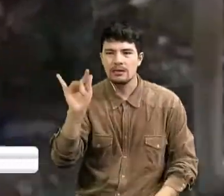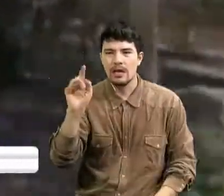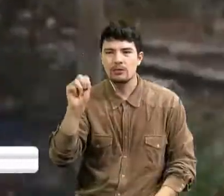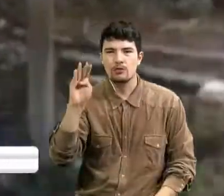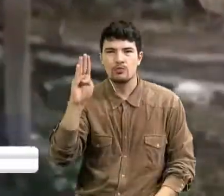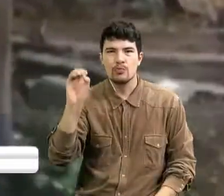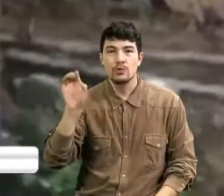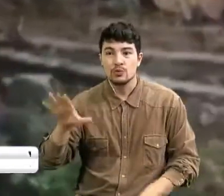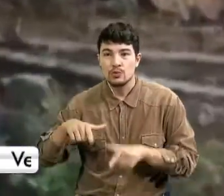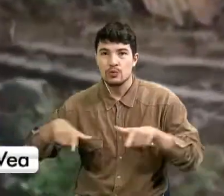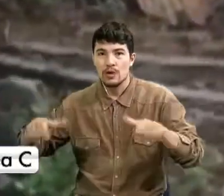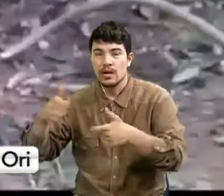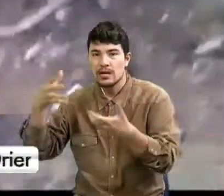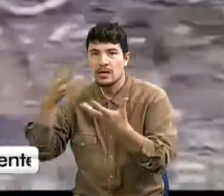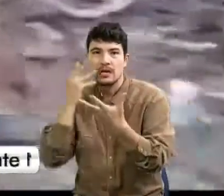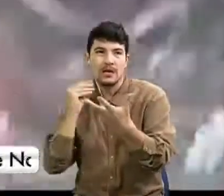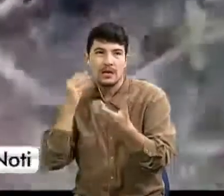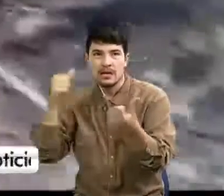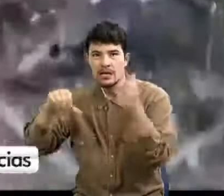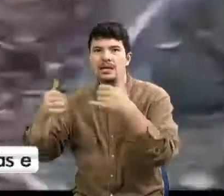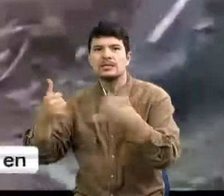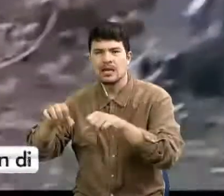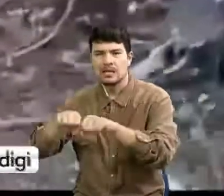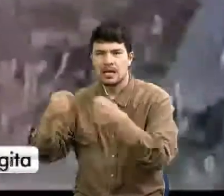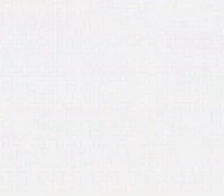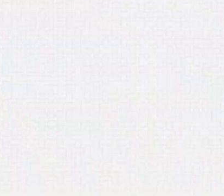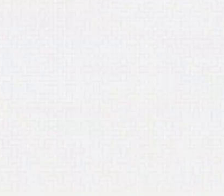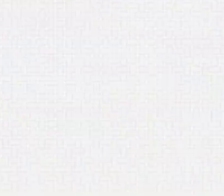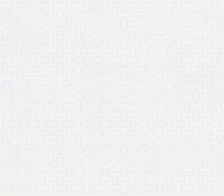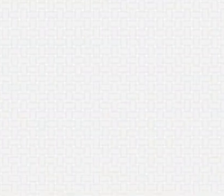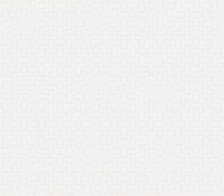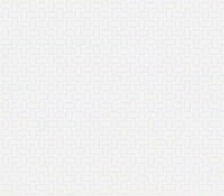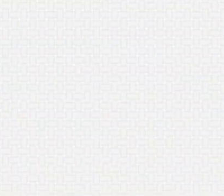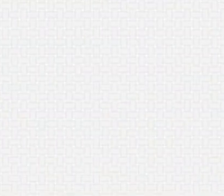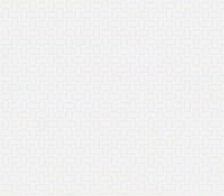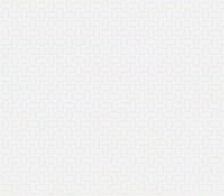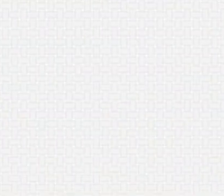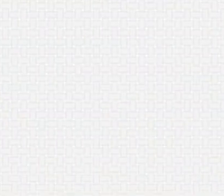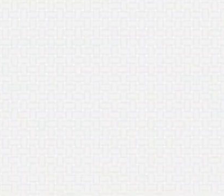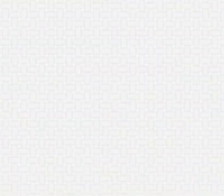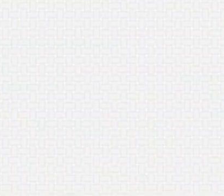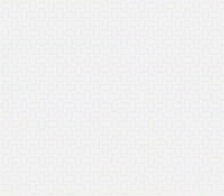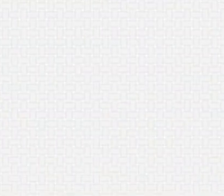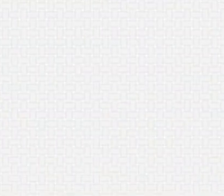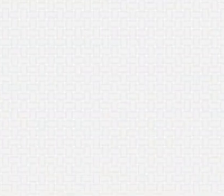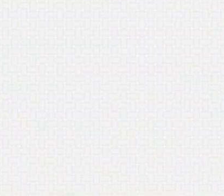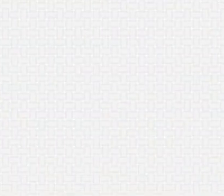según las autoridades fueron destruidos de manera controlada para no afectar el medio puntocom